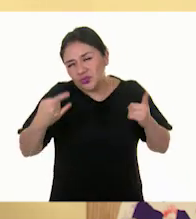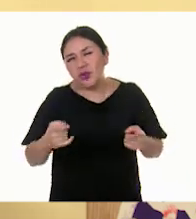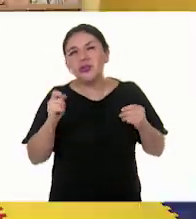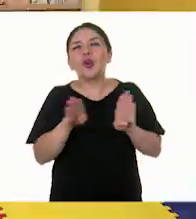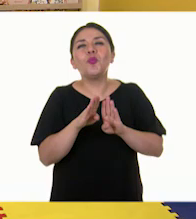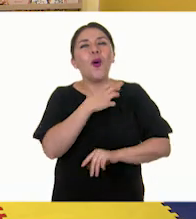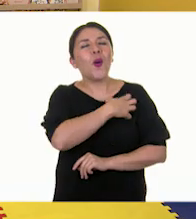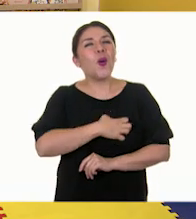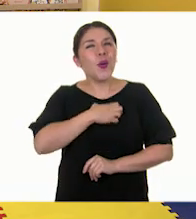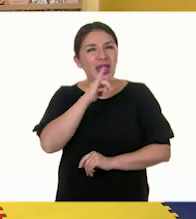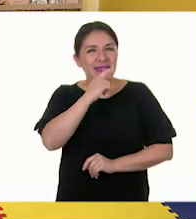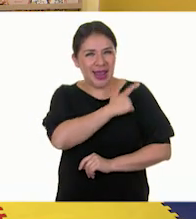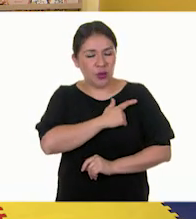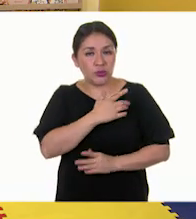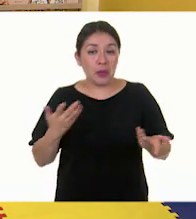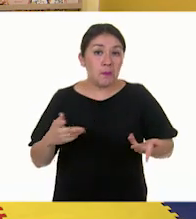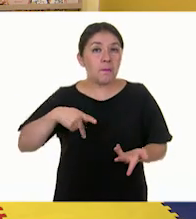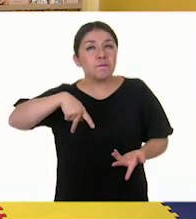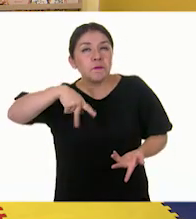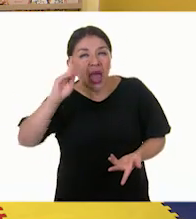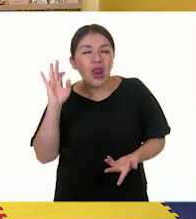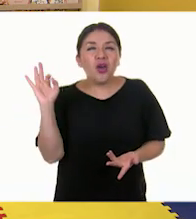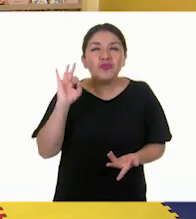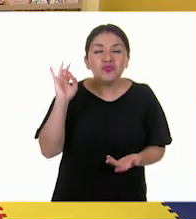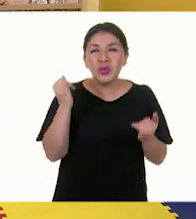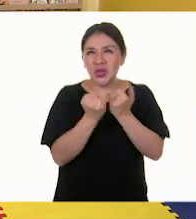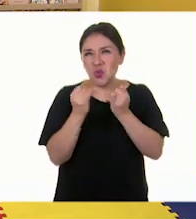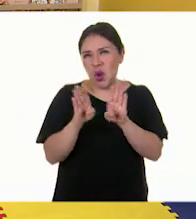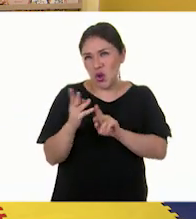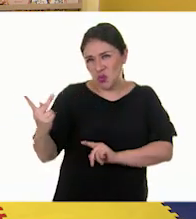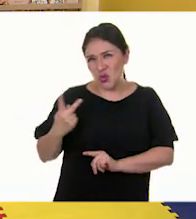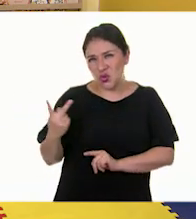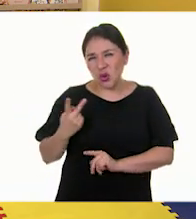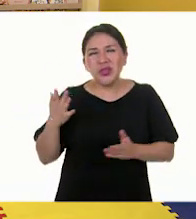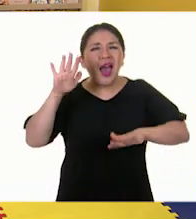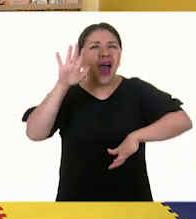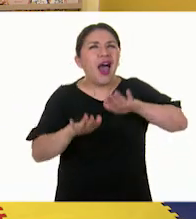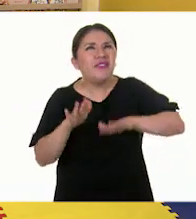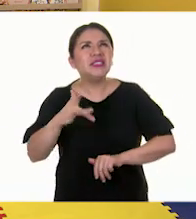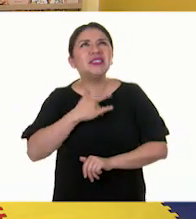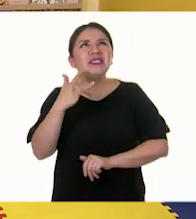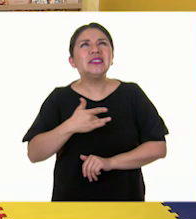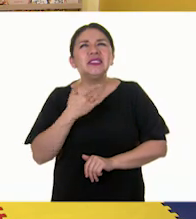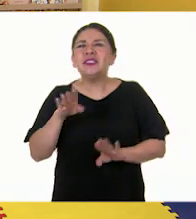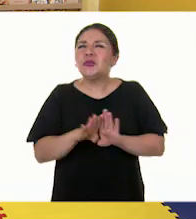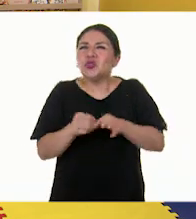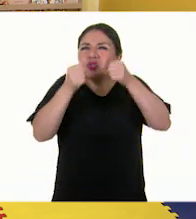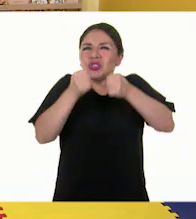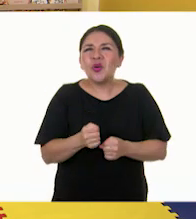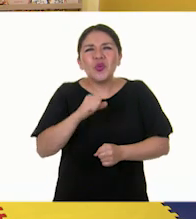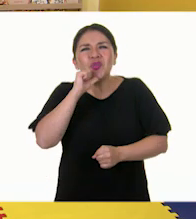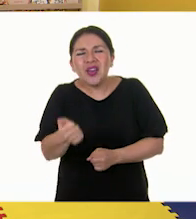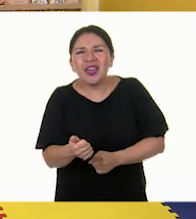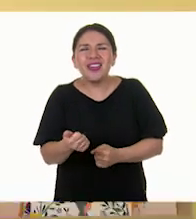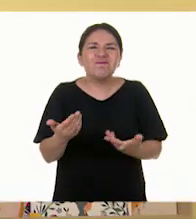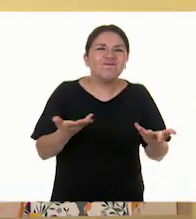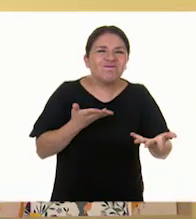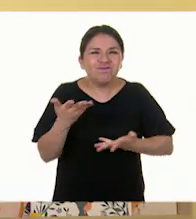convivencia. Pero quizá, al igual que nosotras, en ocasiones se sienten un poco inseguras o